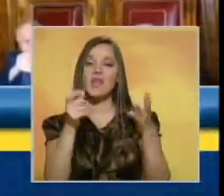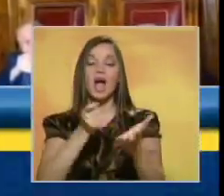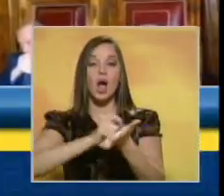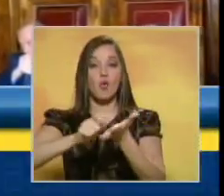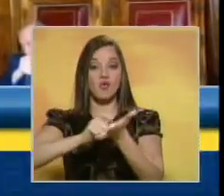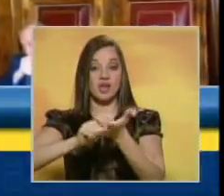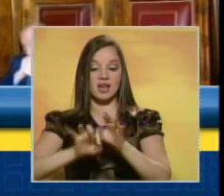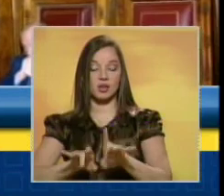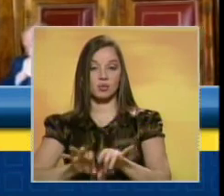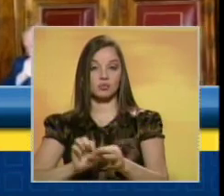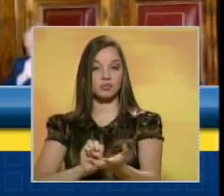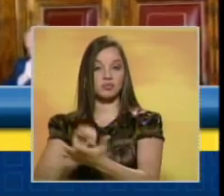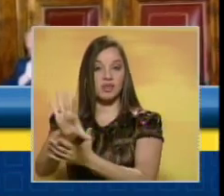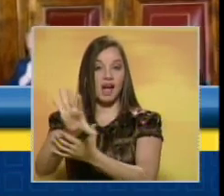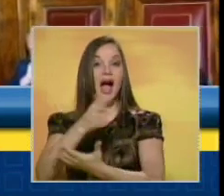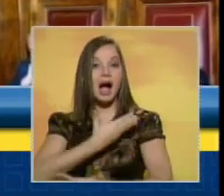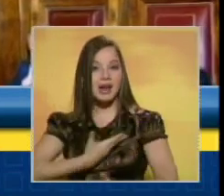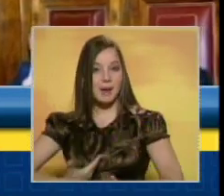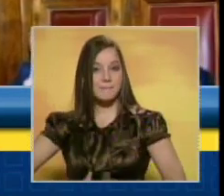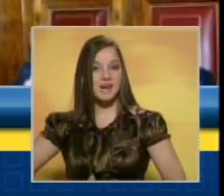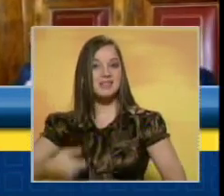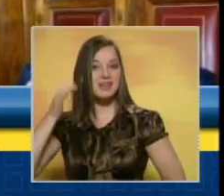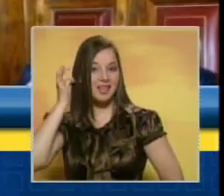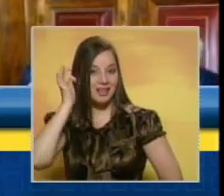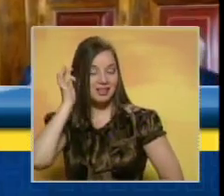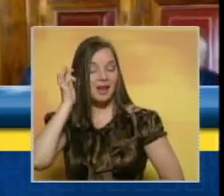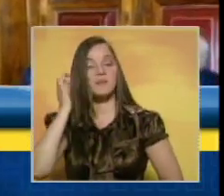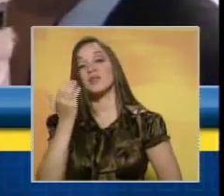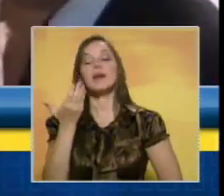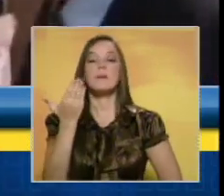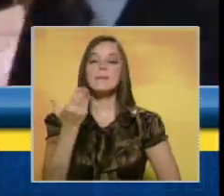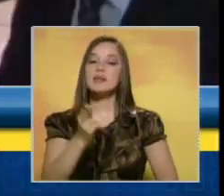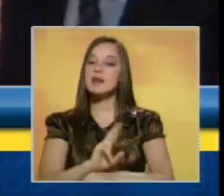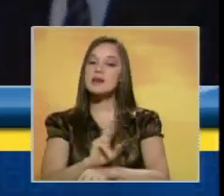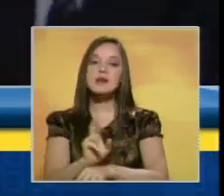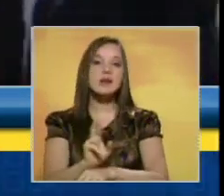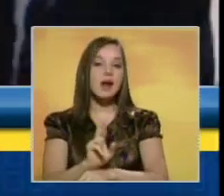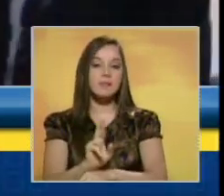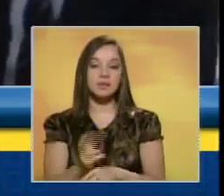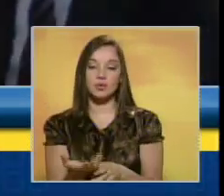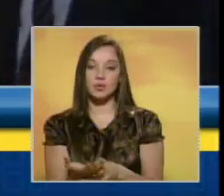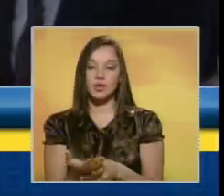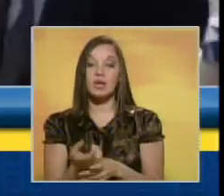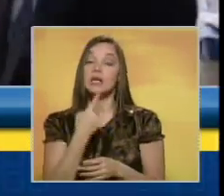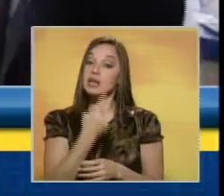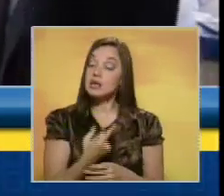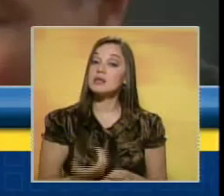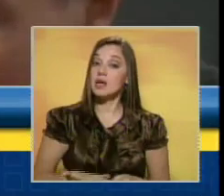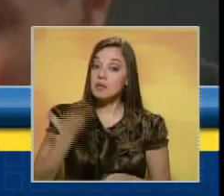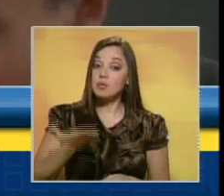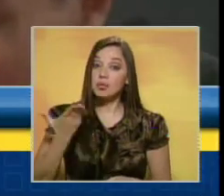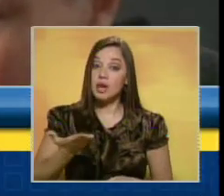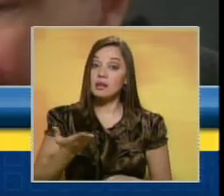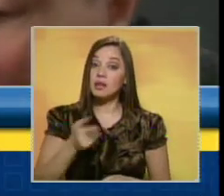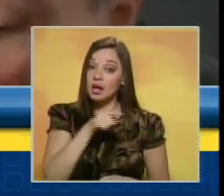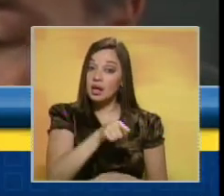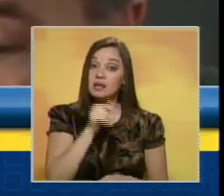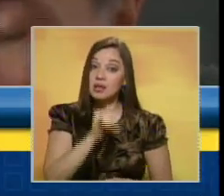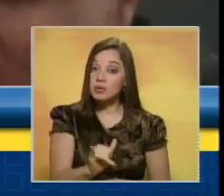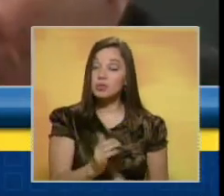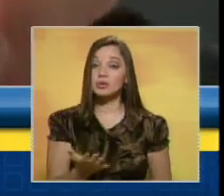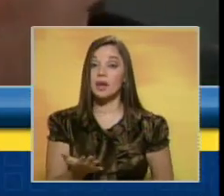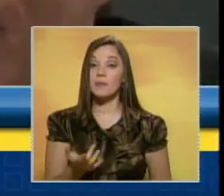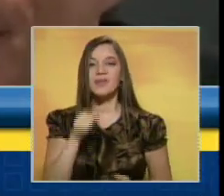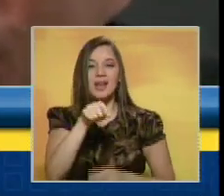envió a la presidenta de la Cámara, Ana María Figueroa, reclama mayor celeridad y destaca la relevancia institucional de esta causa. En